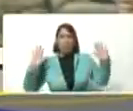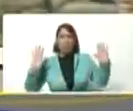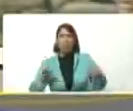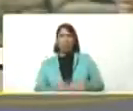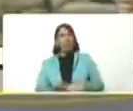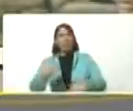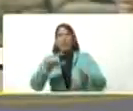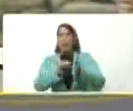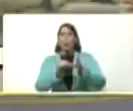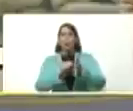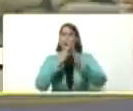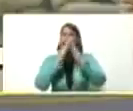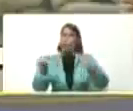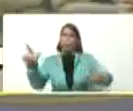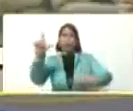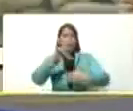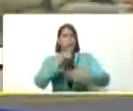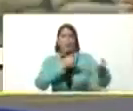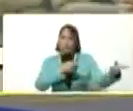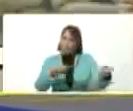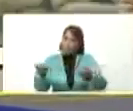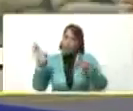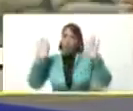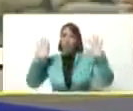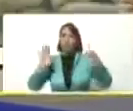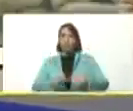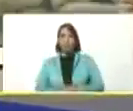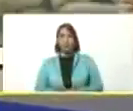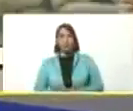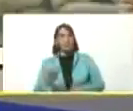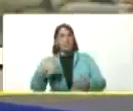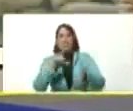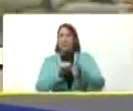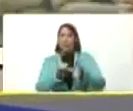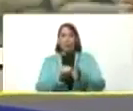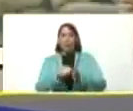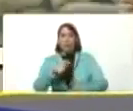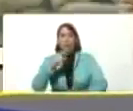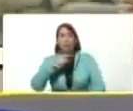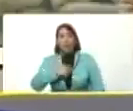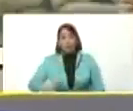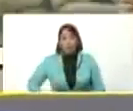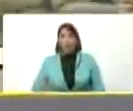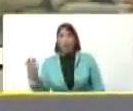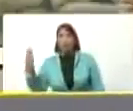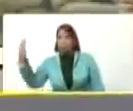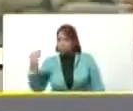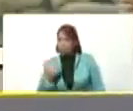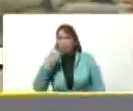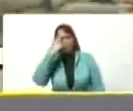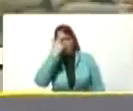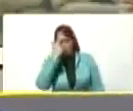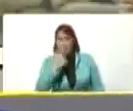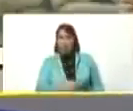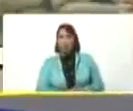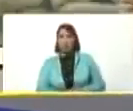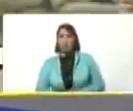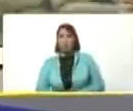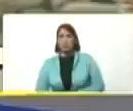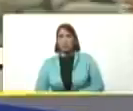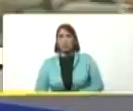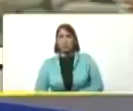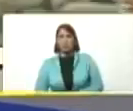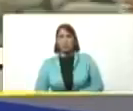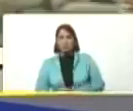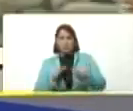¿De dónde? De toda América Latina, bienvenidos. ¿De dónde? De la China, de la India. Para que